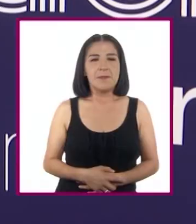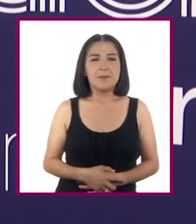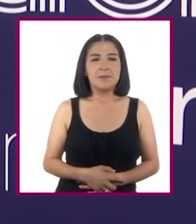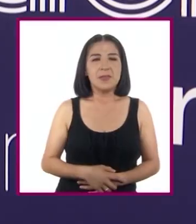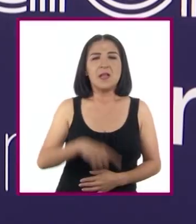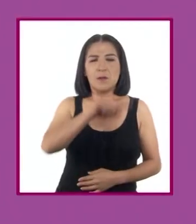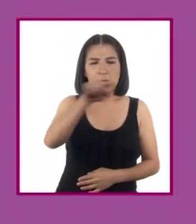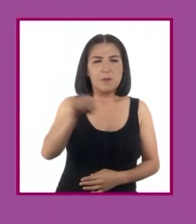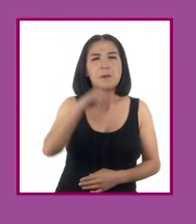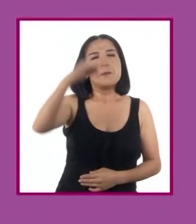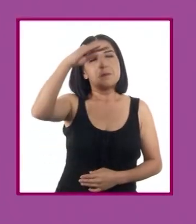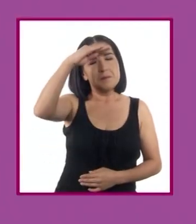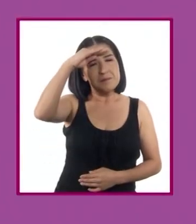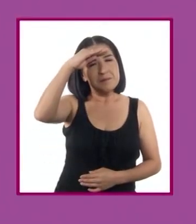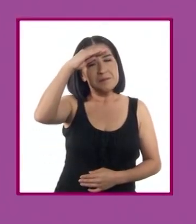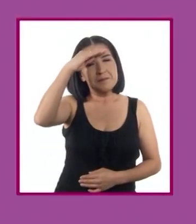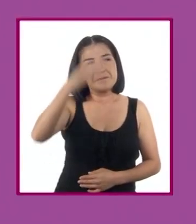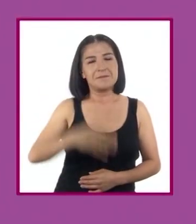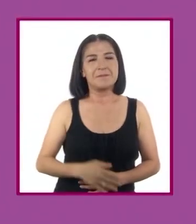Reflexionemos.